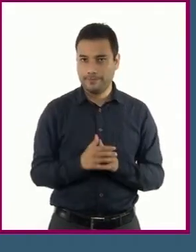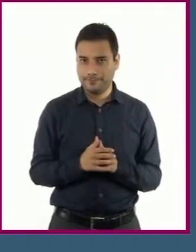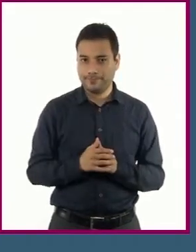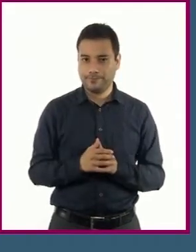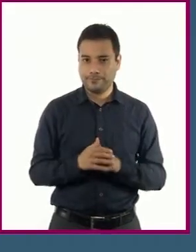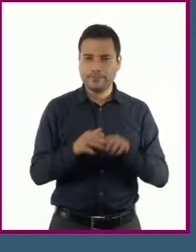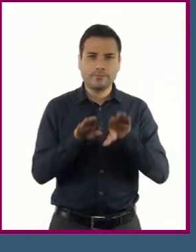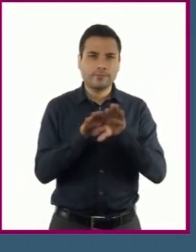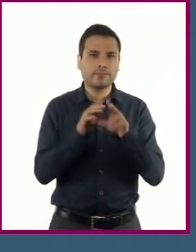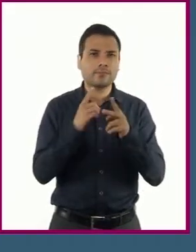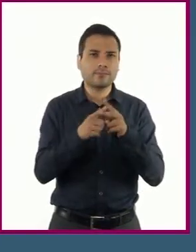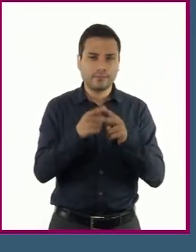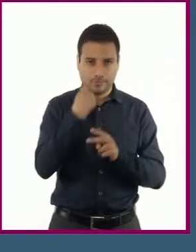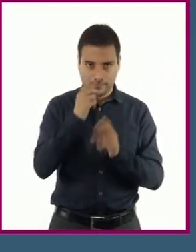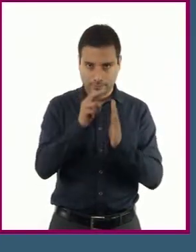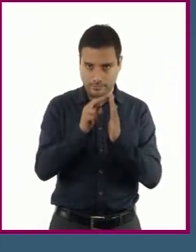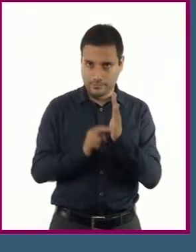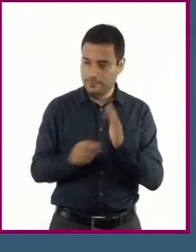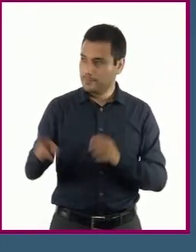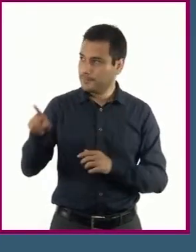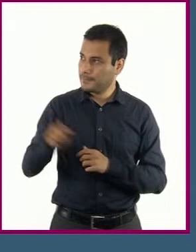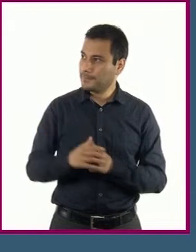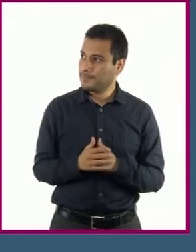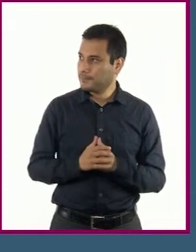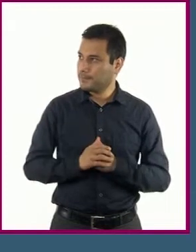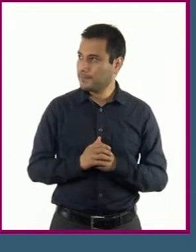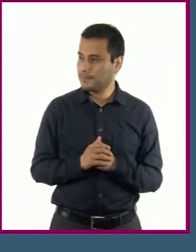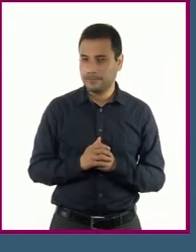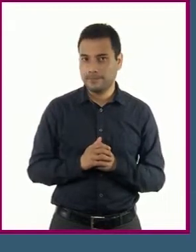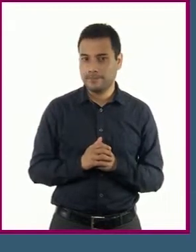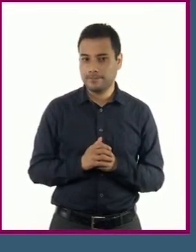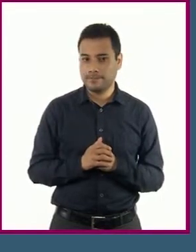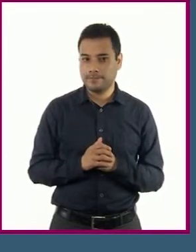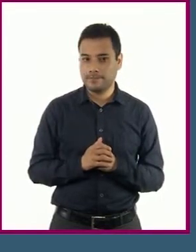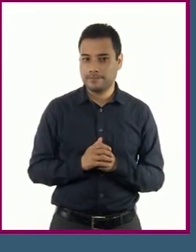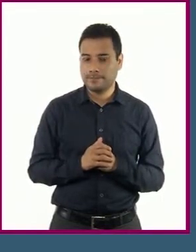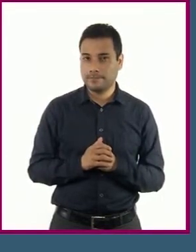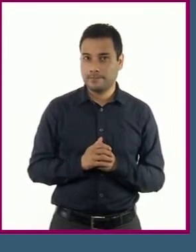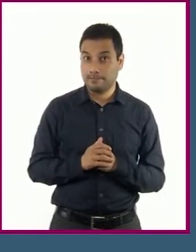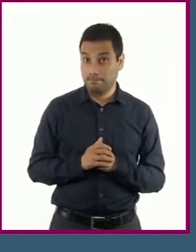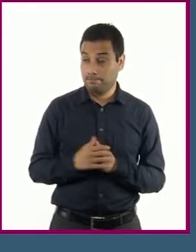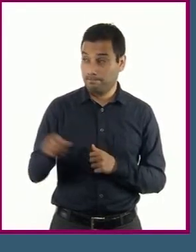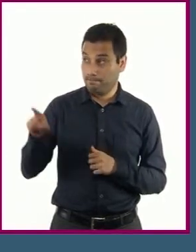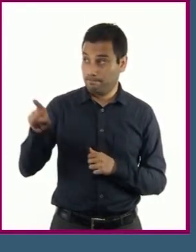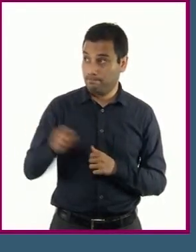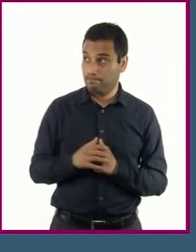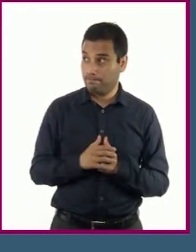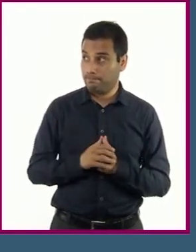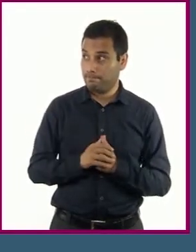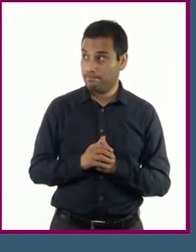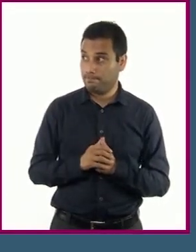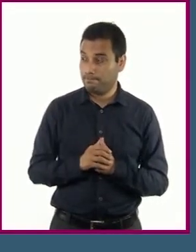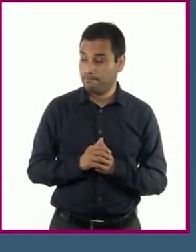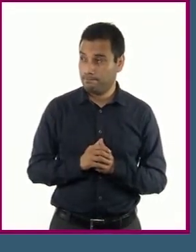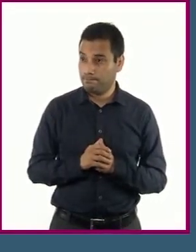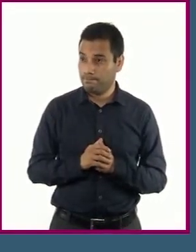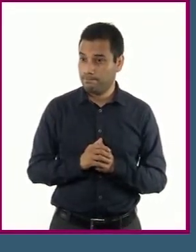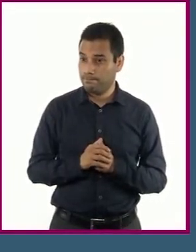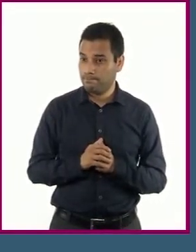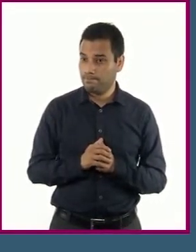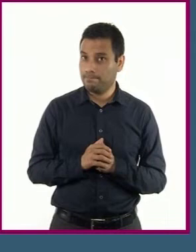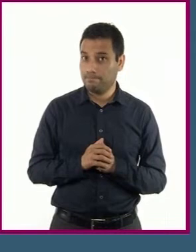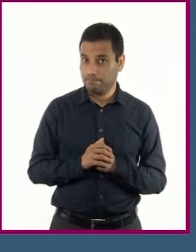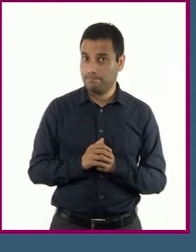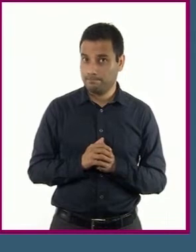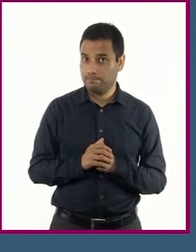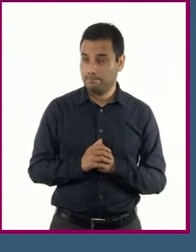conversión o regla de 3 será el siguiente. Masa por 1 mol entre gramos es igual a